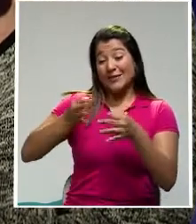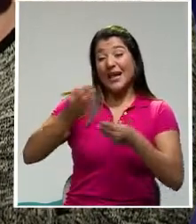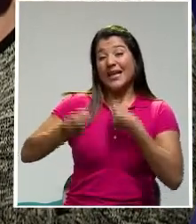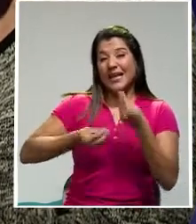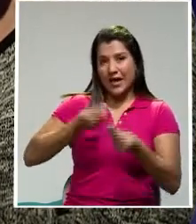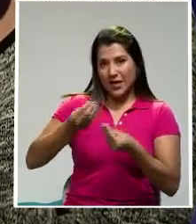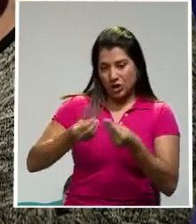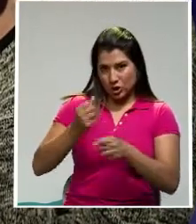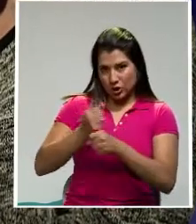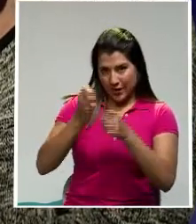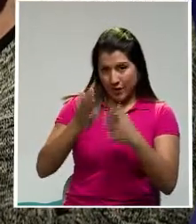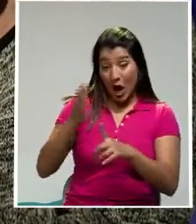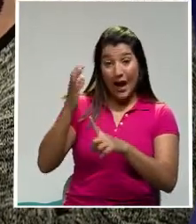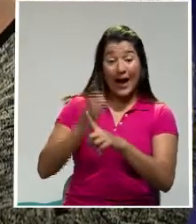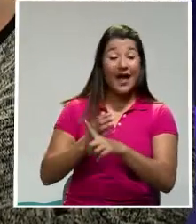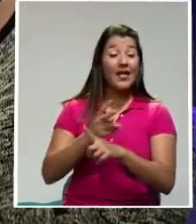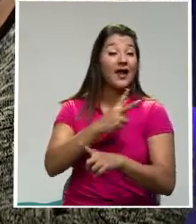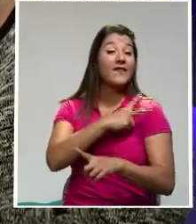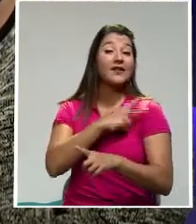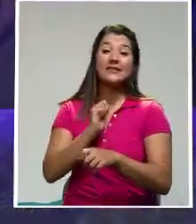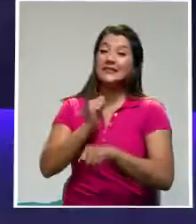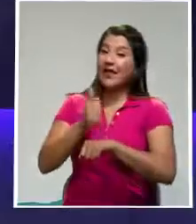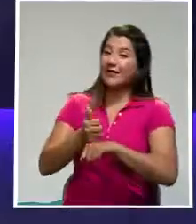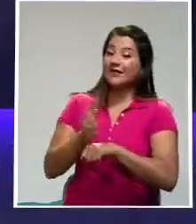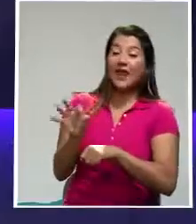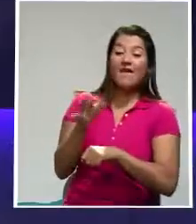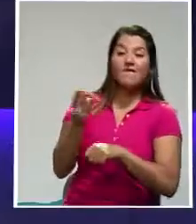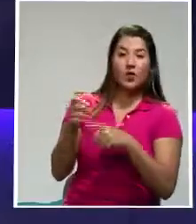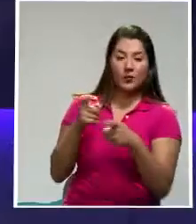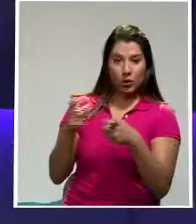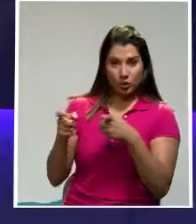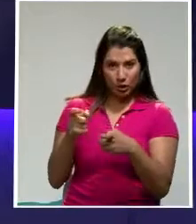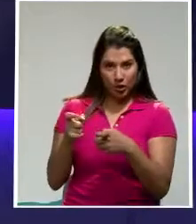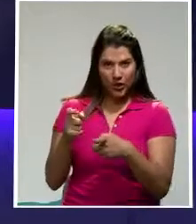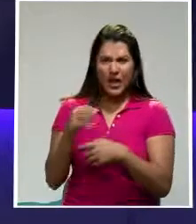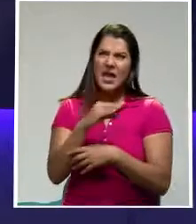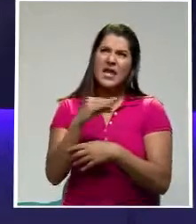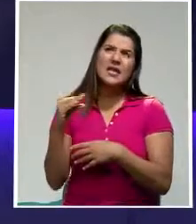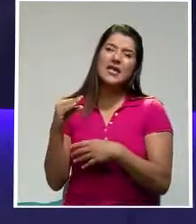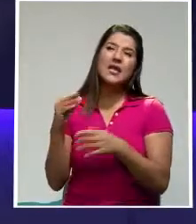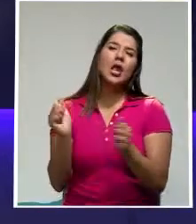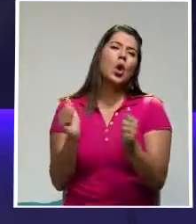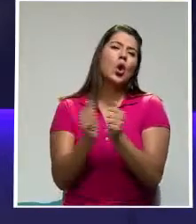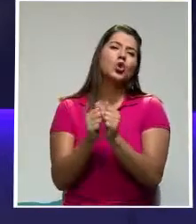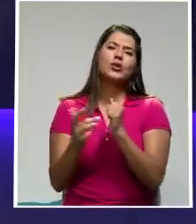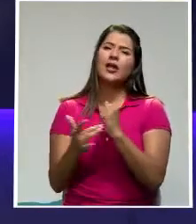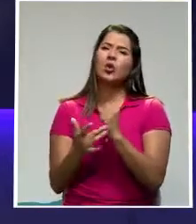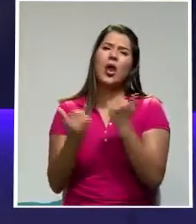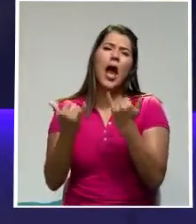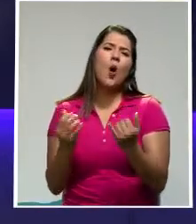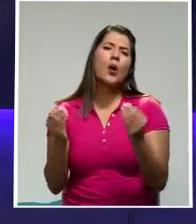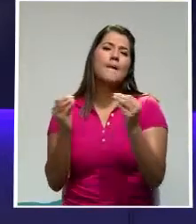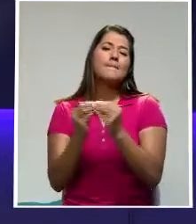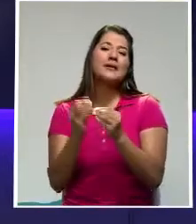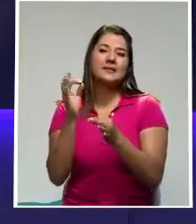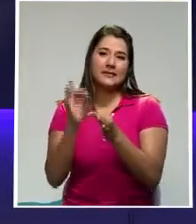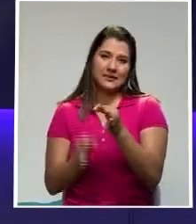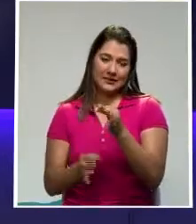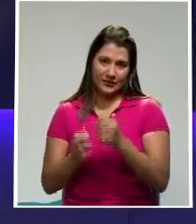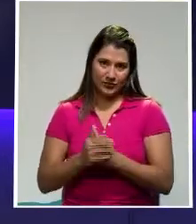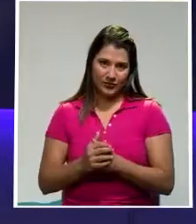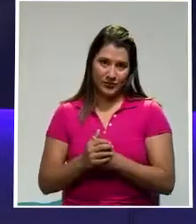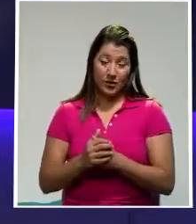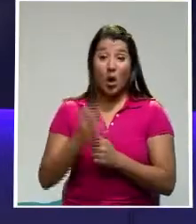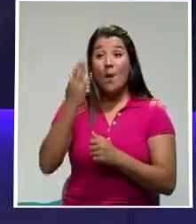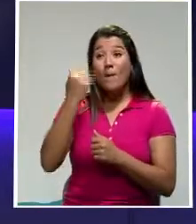establece esas maneras de chequeo, ¿verdad? Y tecnológicamente ahora es mucho más sencillo. O sea,